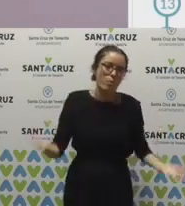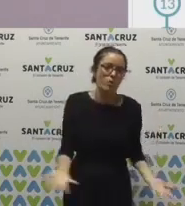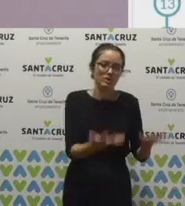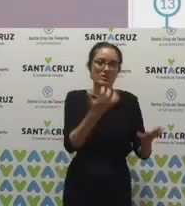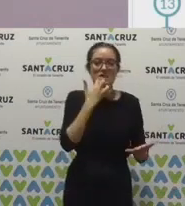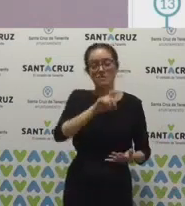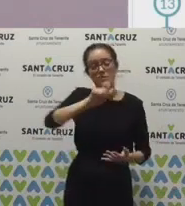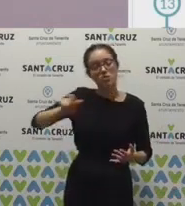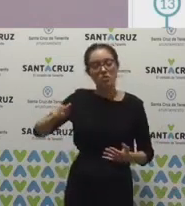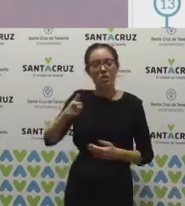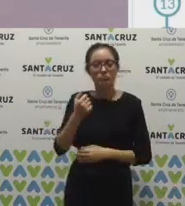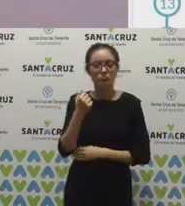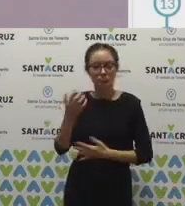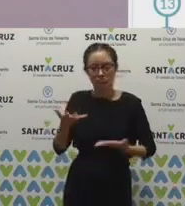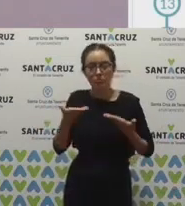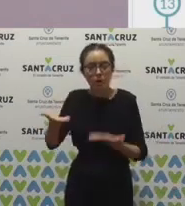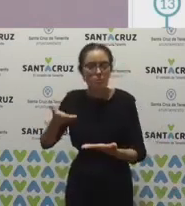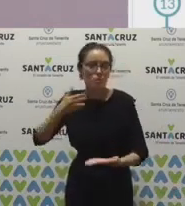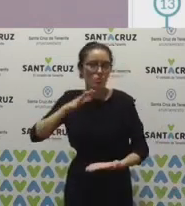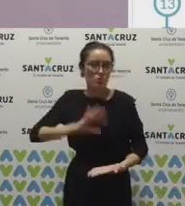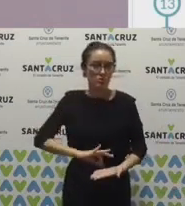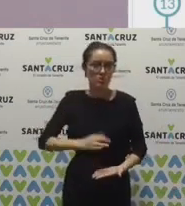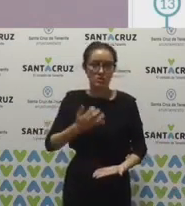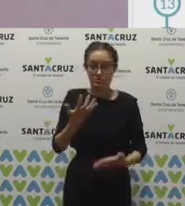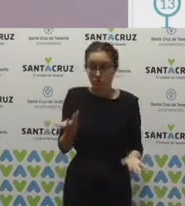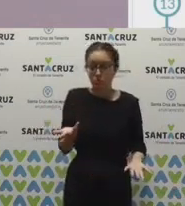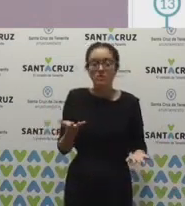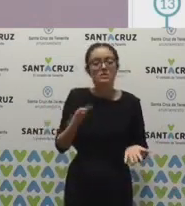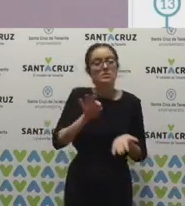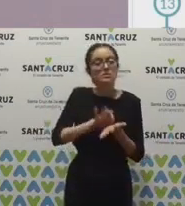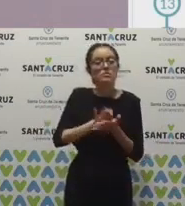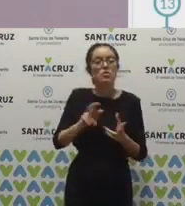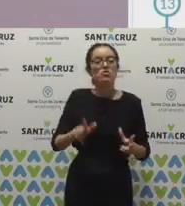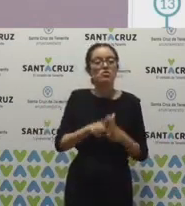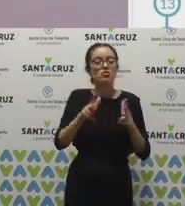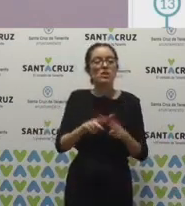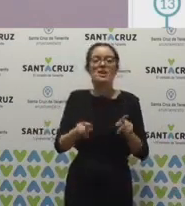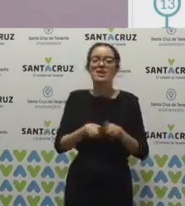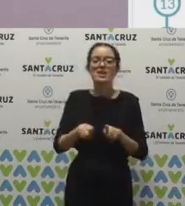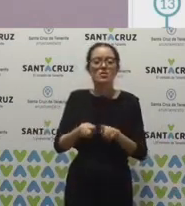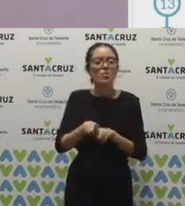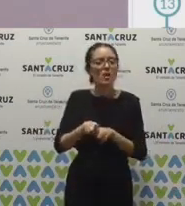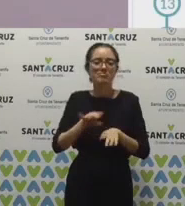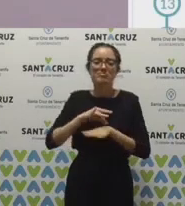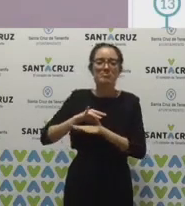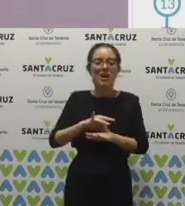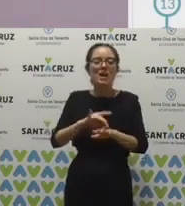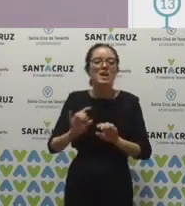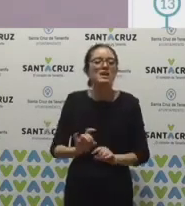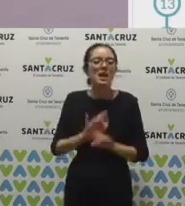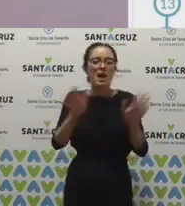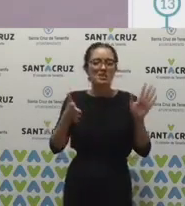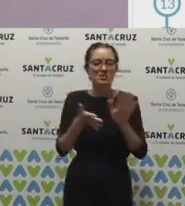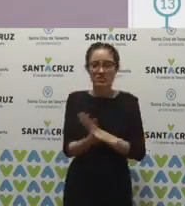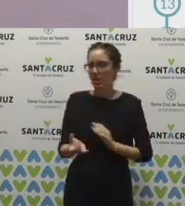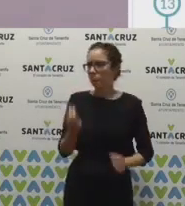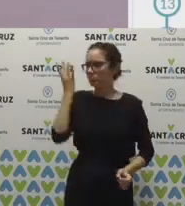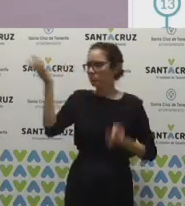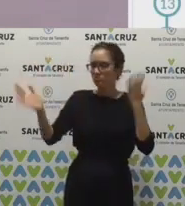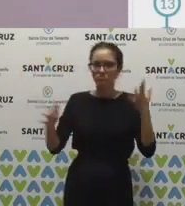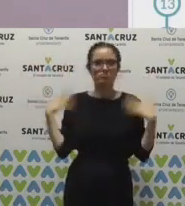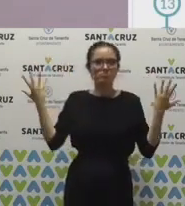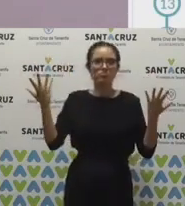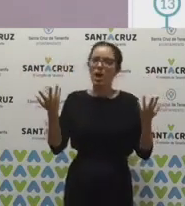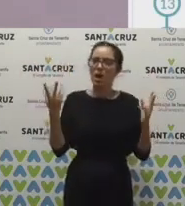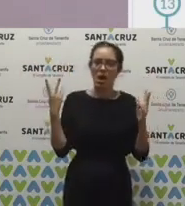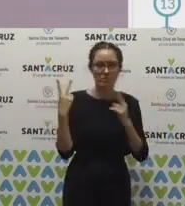vecinos de ahí que aboguemos por que los servicios sociales cuenten con una hoja de ruta clara lejos de improvisaciones y de las ocurrencias